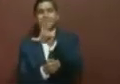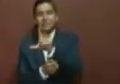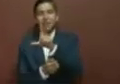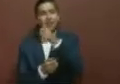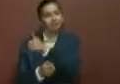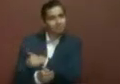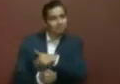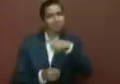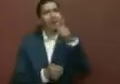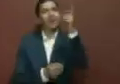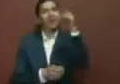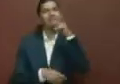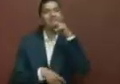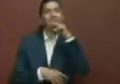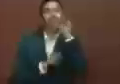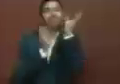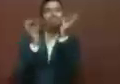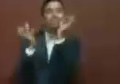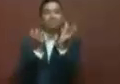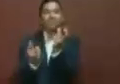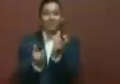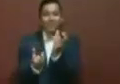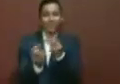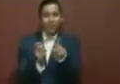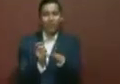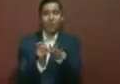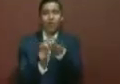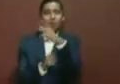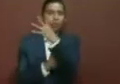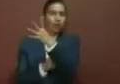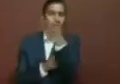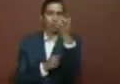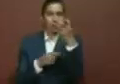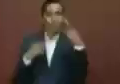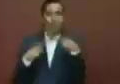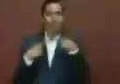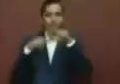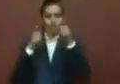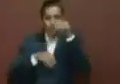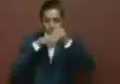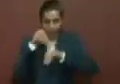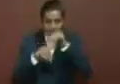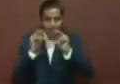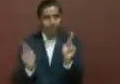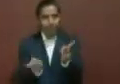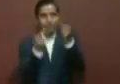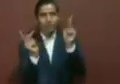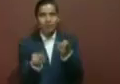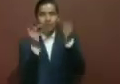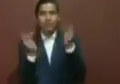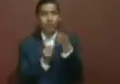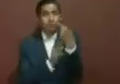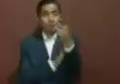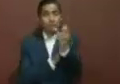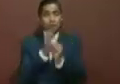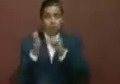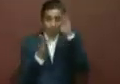hacia Tlalpujahua. Más de 400 artesanos que están vendiendo su artesanía durante